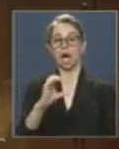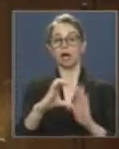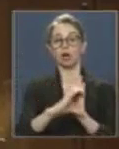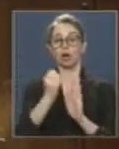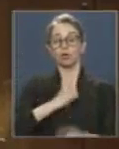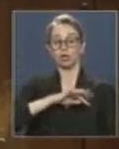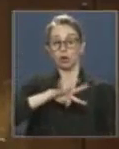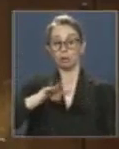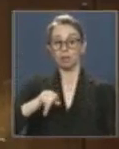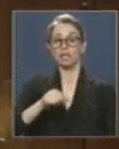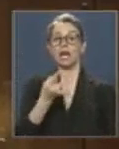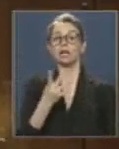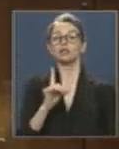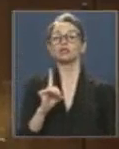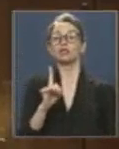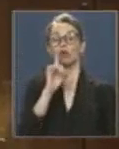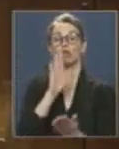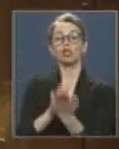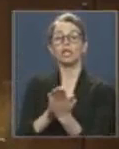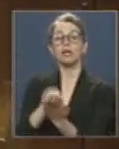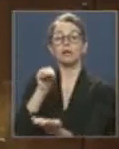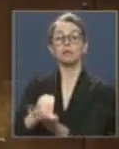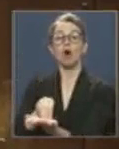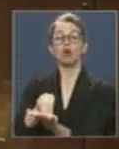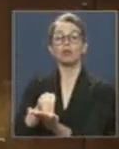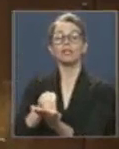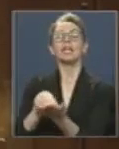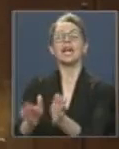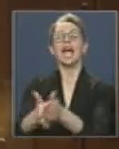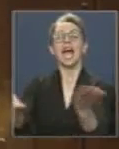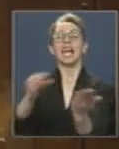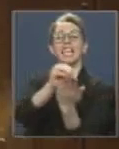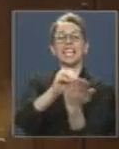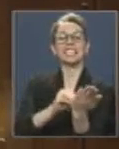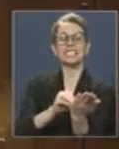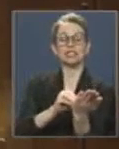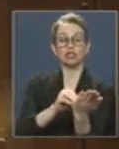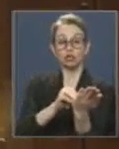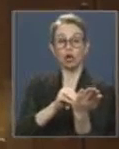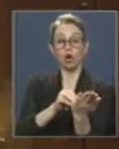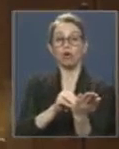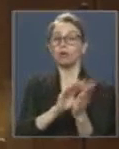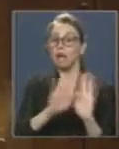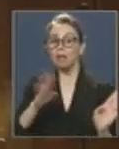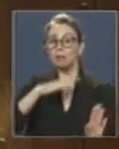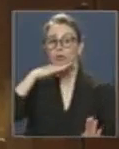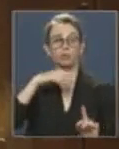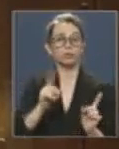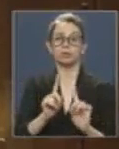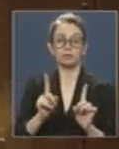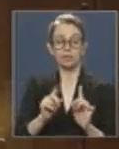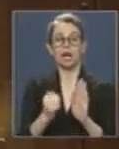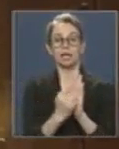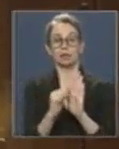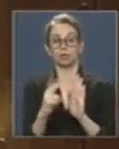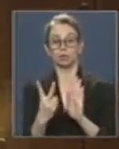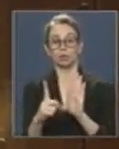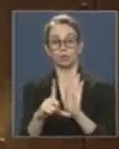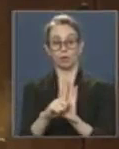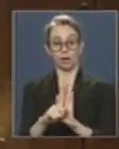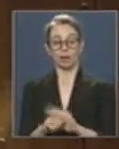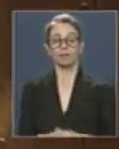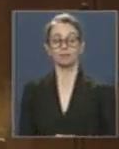Penal únicamente en la constancia del vehículo en el registro indicado en el artículo segundo de esta ley.